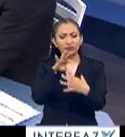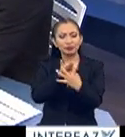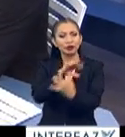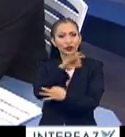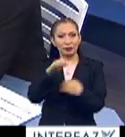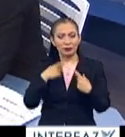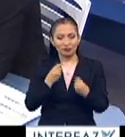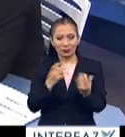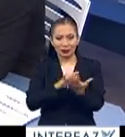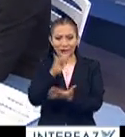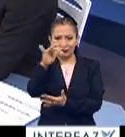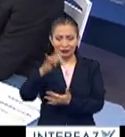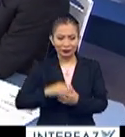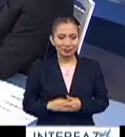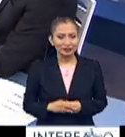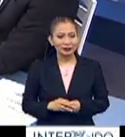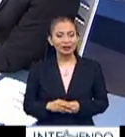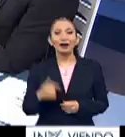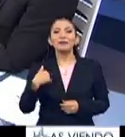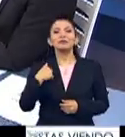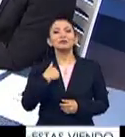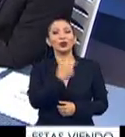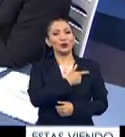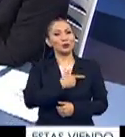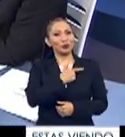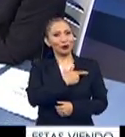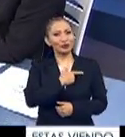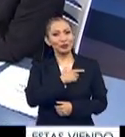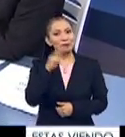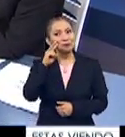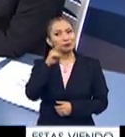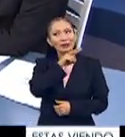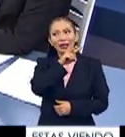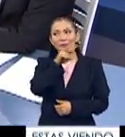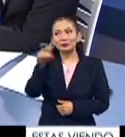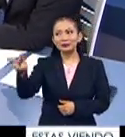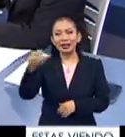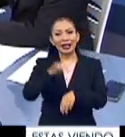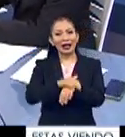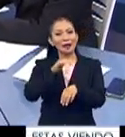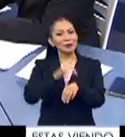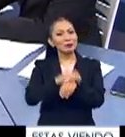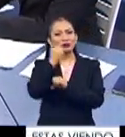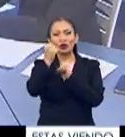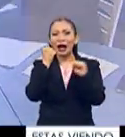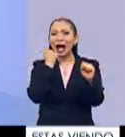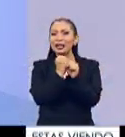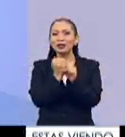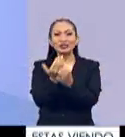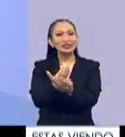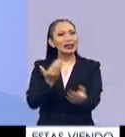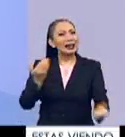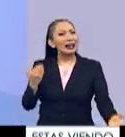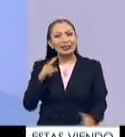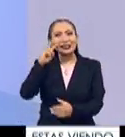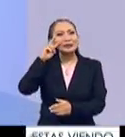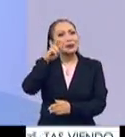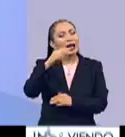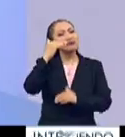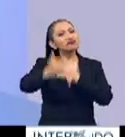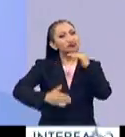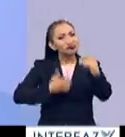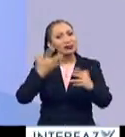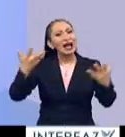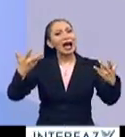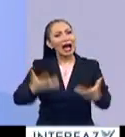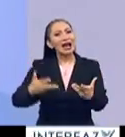nuestro público. Gracias, doctora, por estar con nosotros. Pues el gusto es mío, además, ver amigos de tantos años aquí, ver los progresos que se